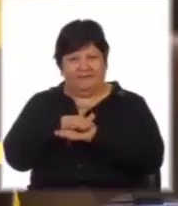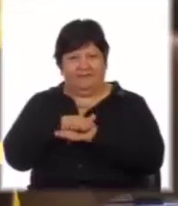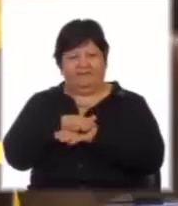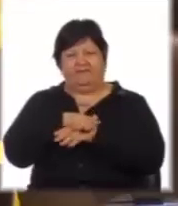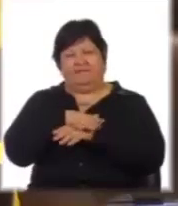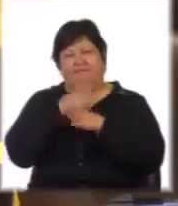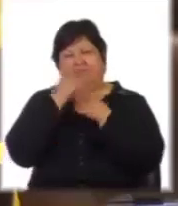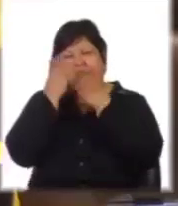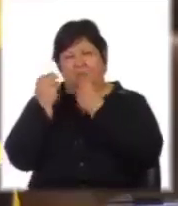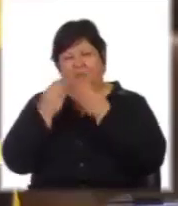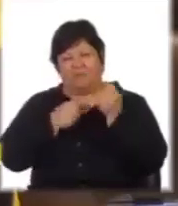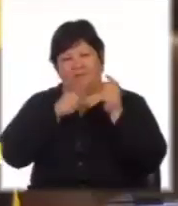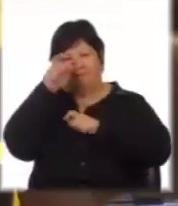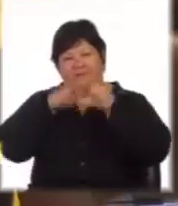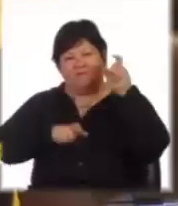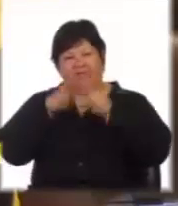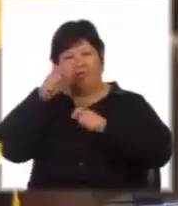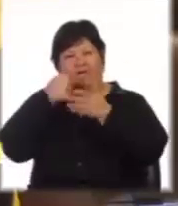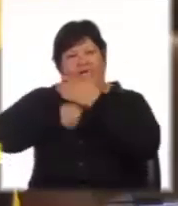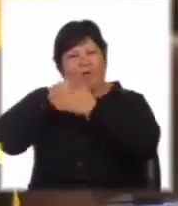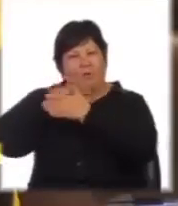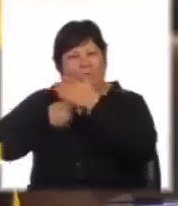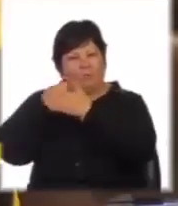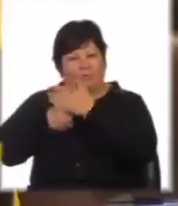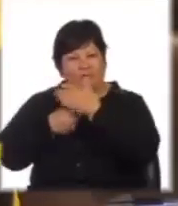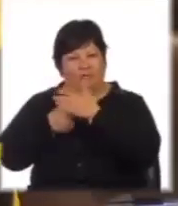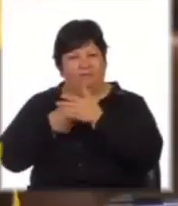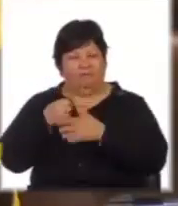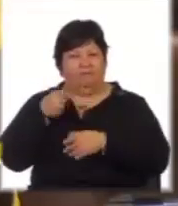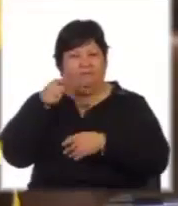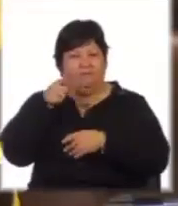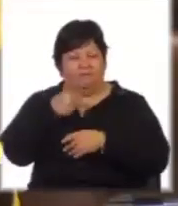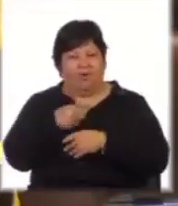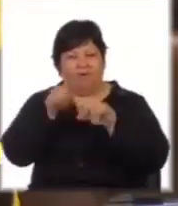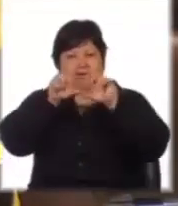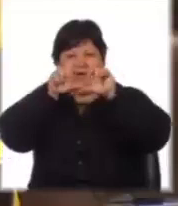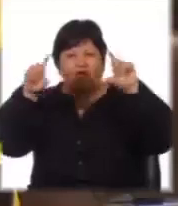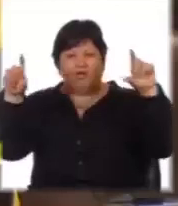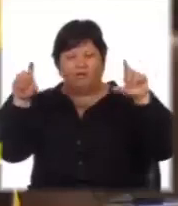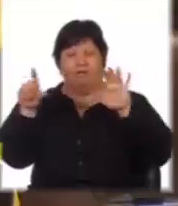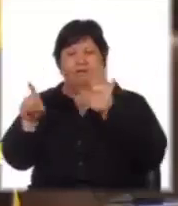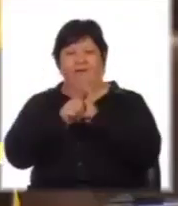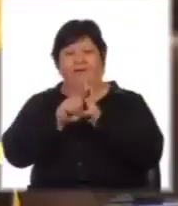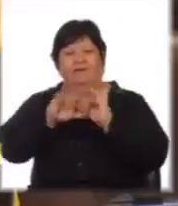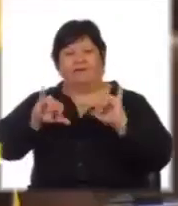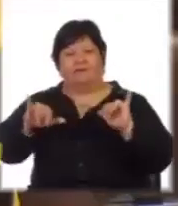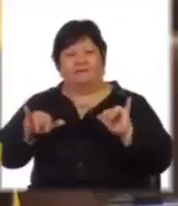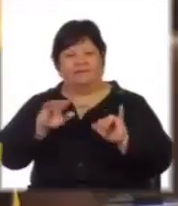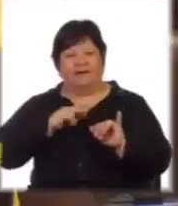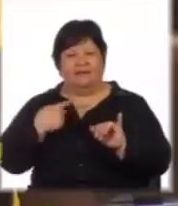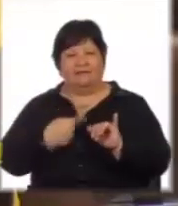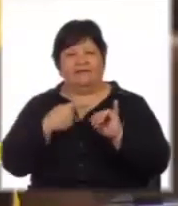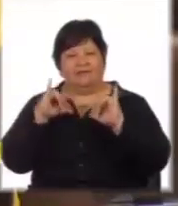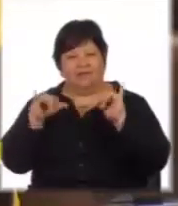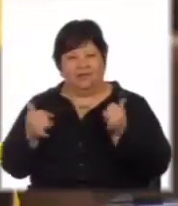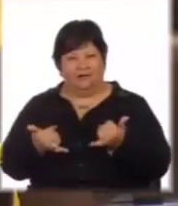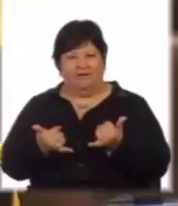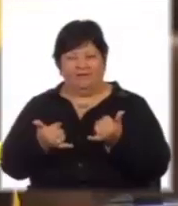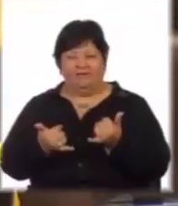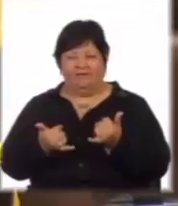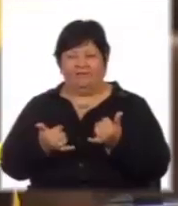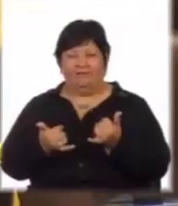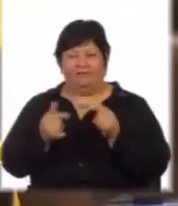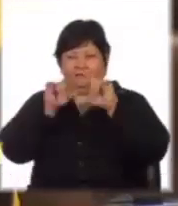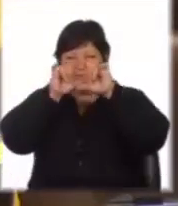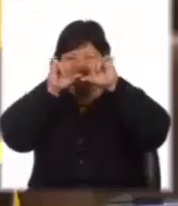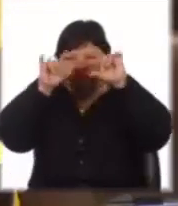de personas que se plegaban a la lucha por esta consigna de ley trans ya, porque es una buena medida que estamos